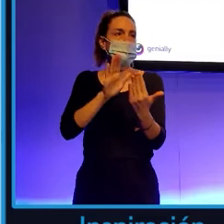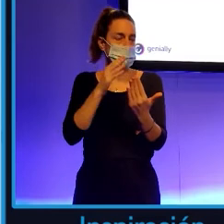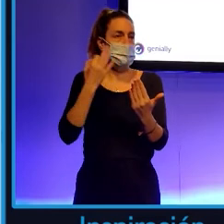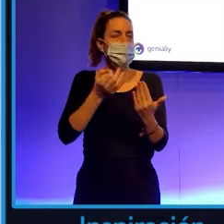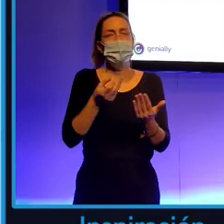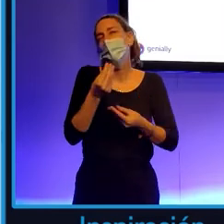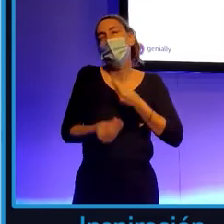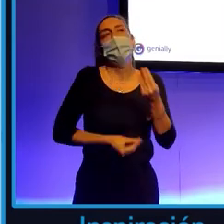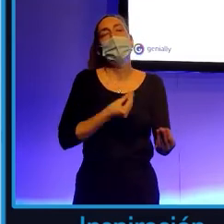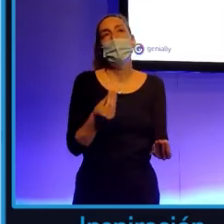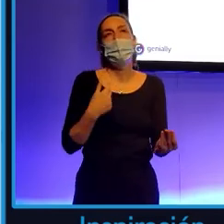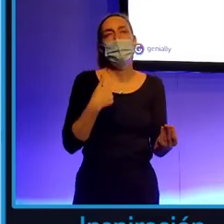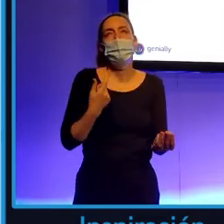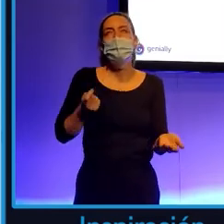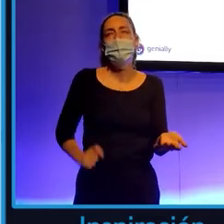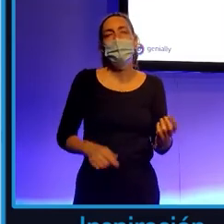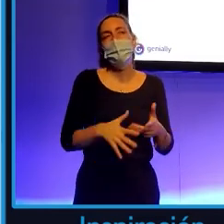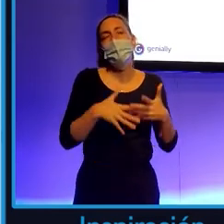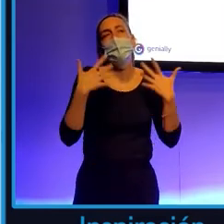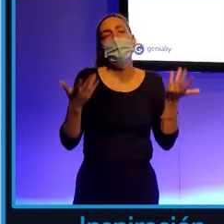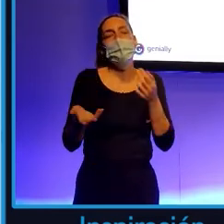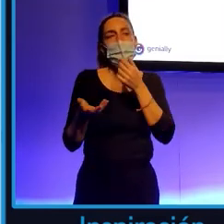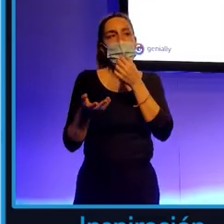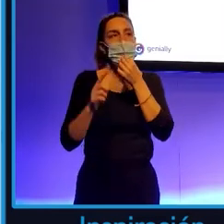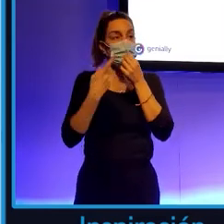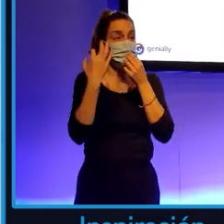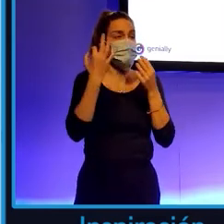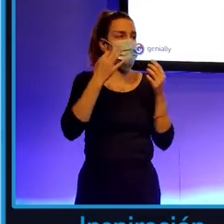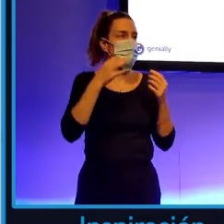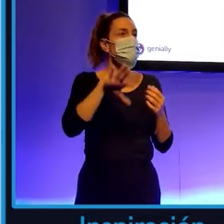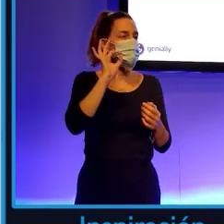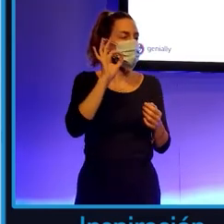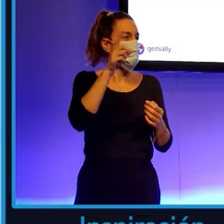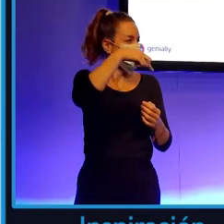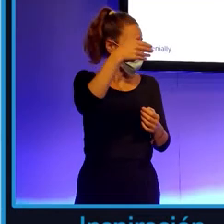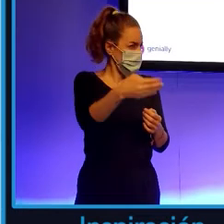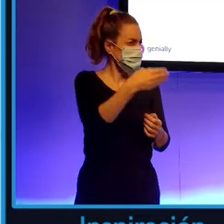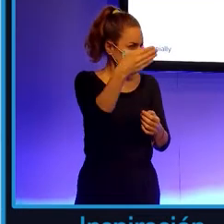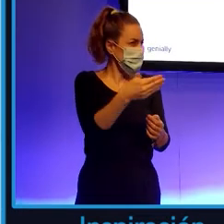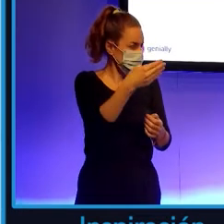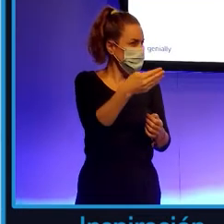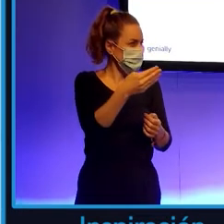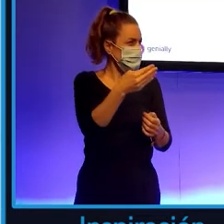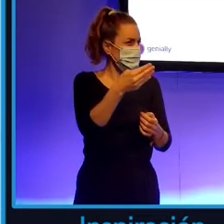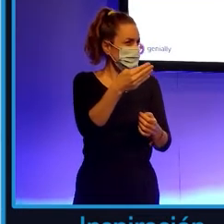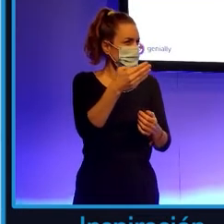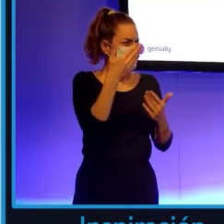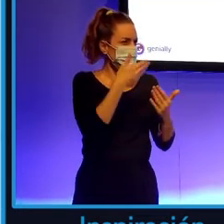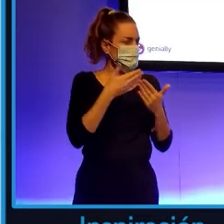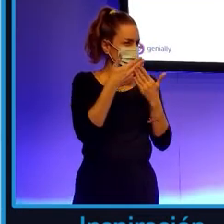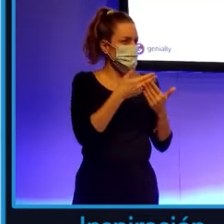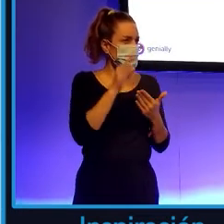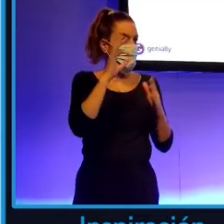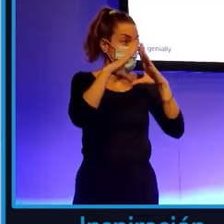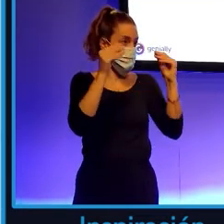hago a qué me dedico primero tendrán que decidir que lo que ustedes están en bachillerato y todavía no han llegado a la